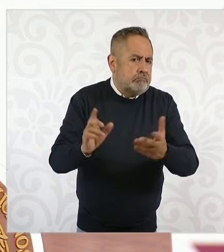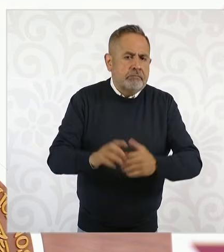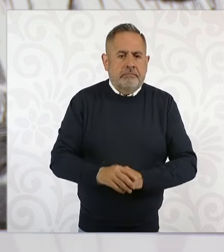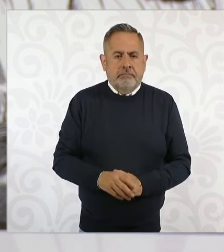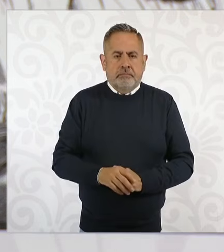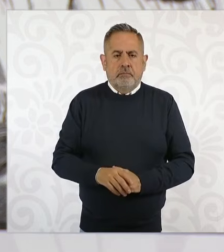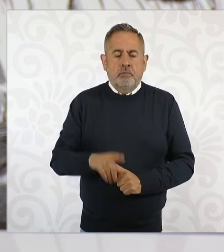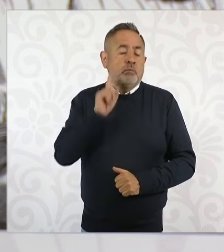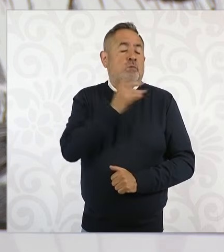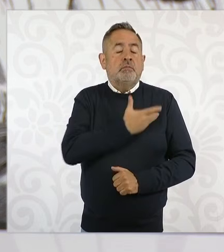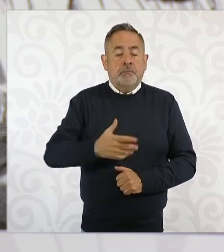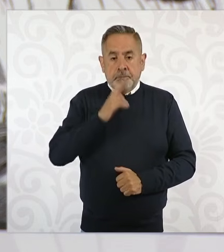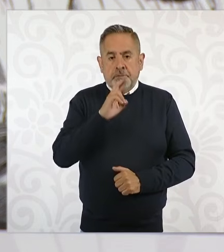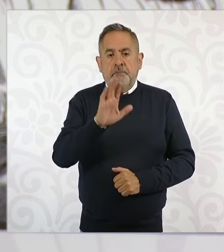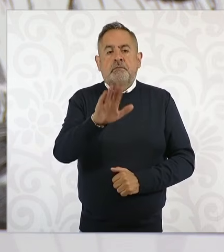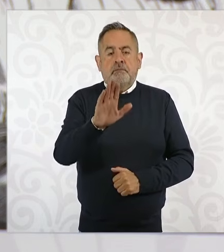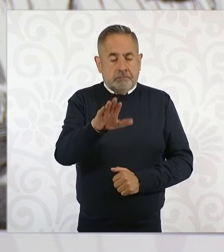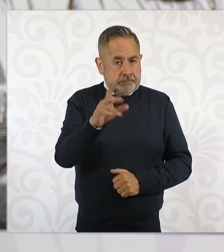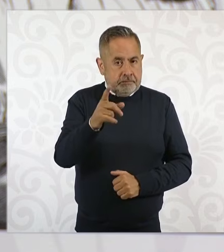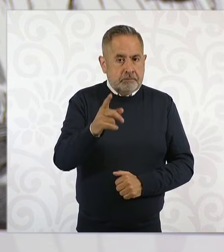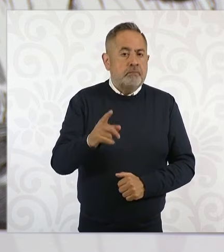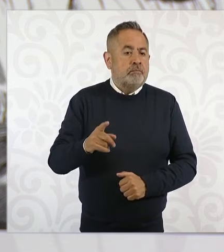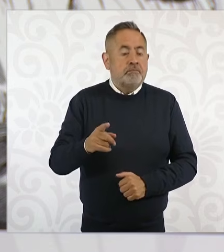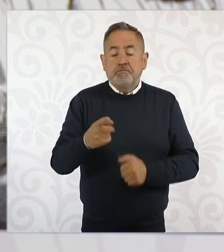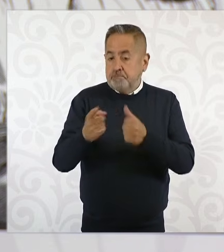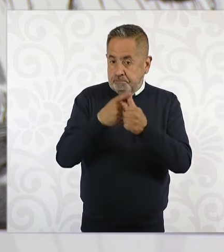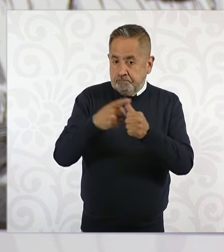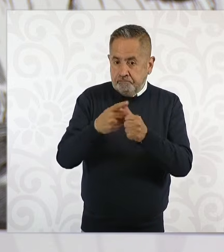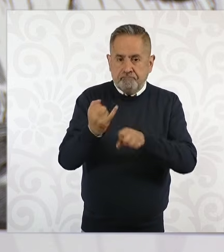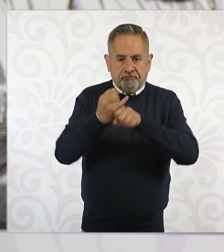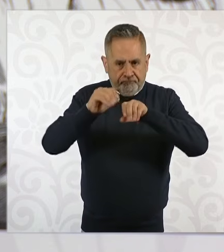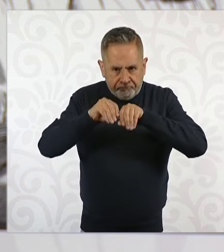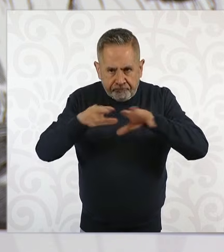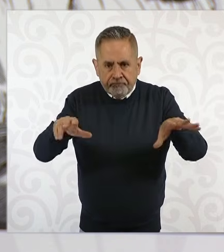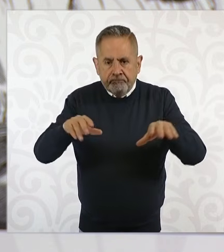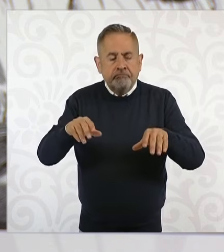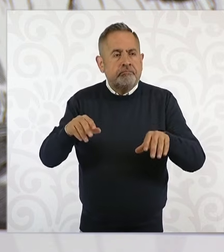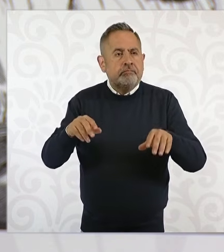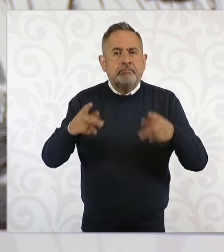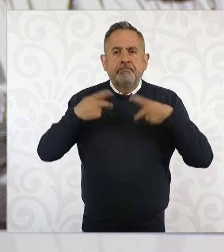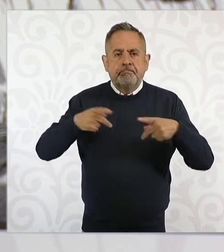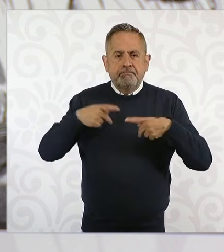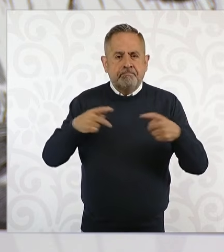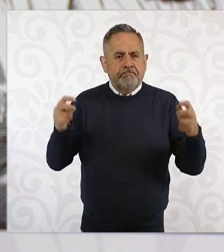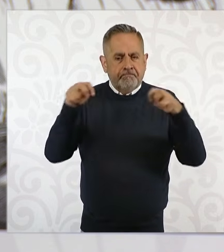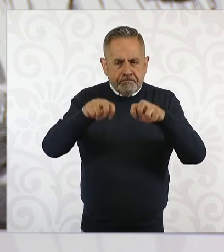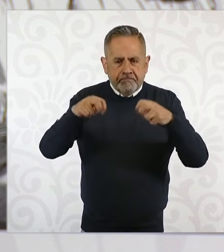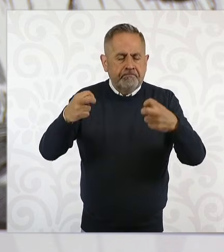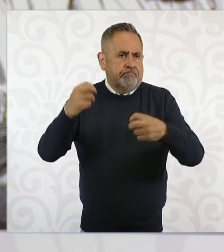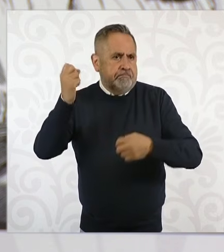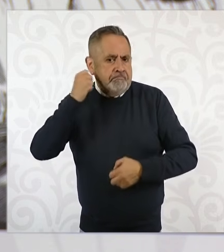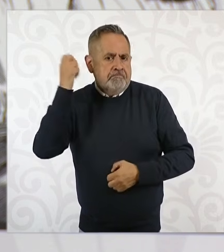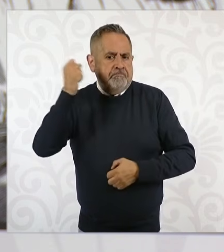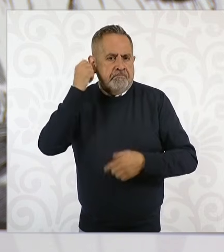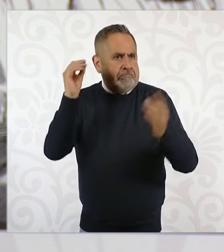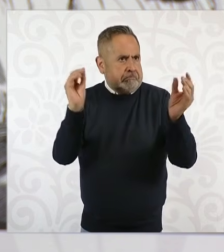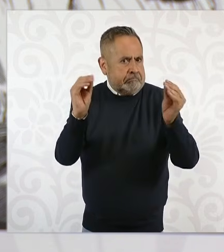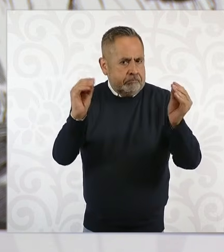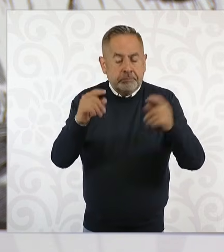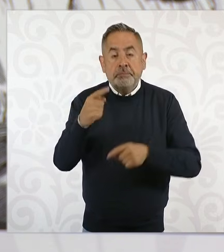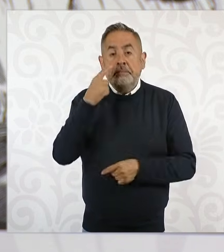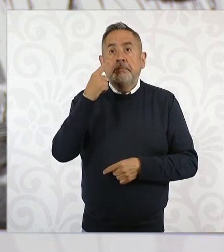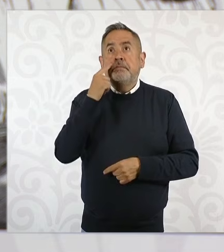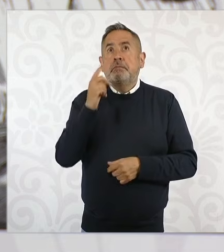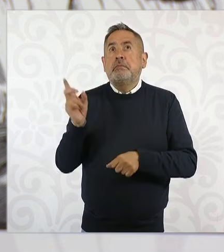iniciar con un proceso de información y debate, vamos a ponerlo así. Terminando el Mundial, después